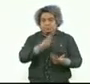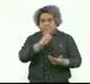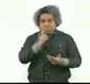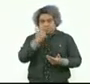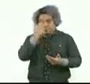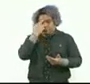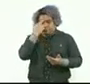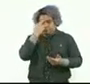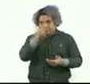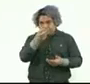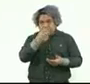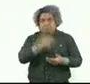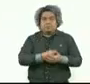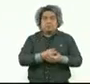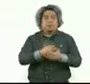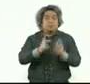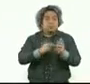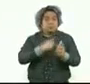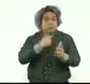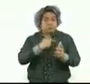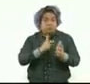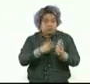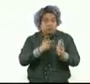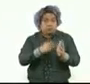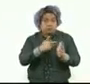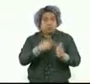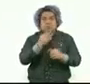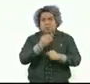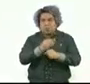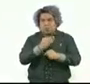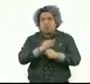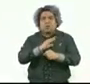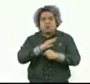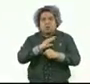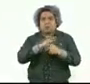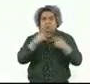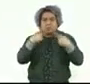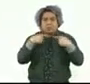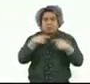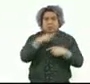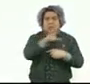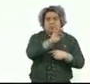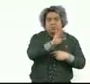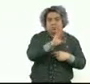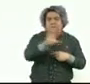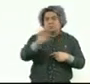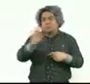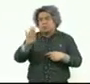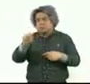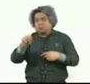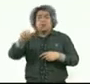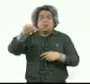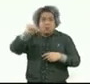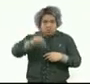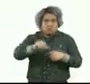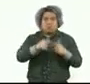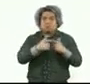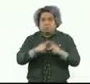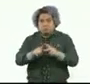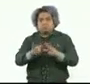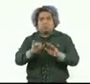es información que ya tienen ustedes, pero todavía tenemos vacunación para personas de 40 a 49 años el día de hoy, las